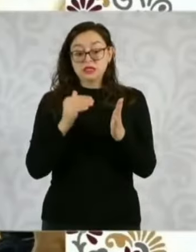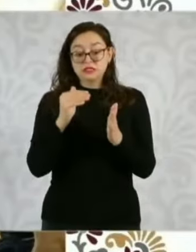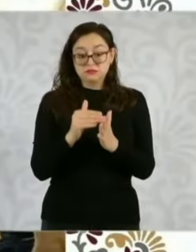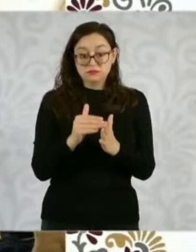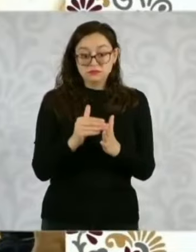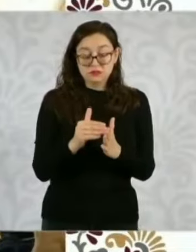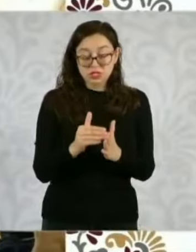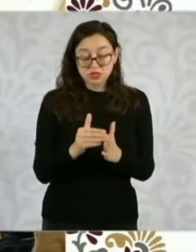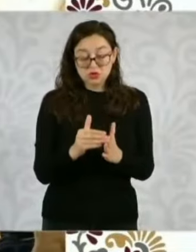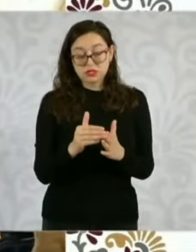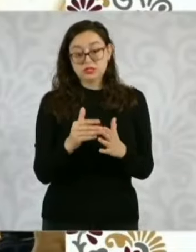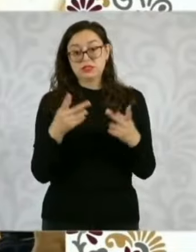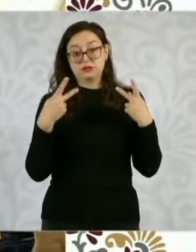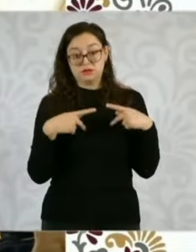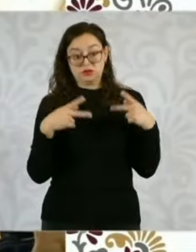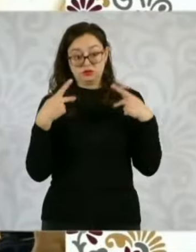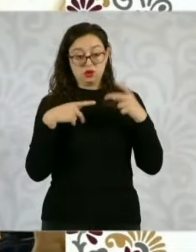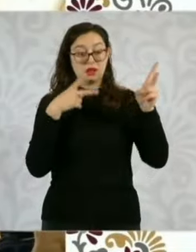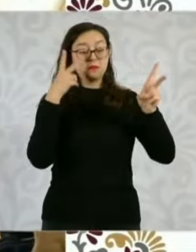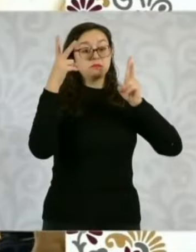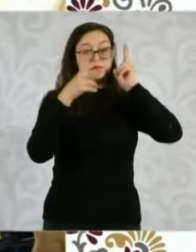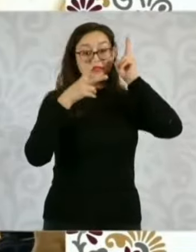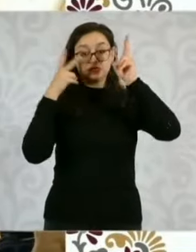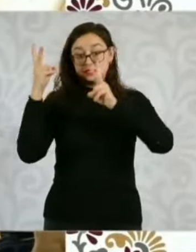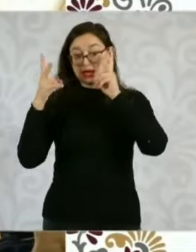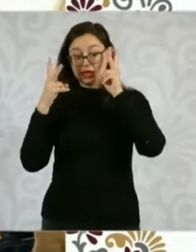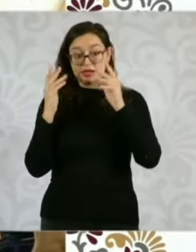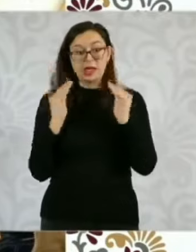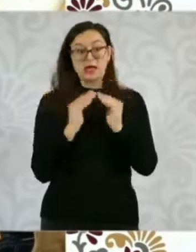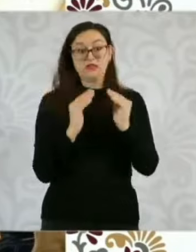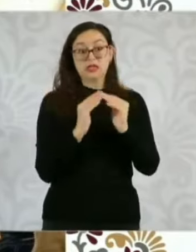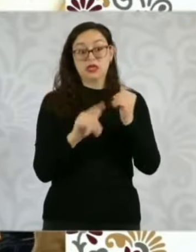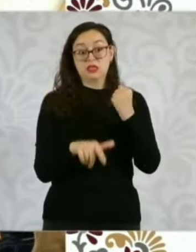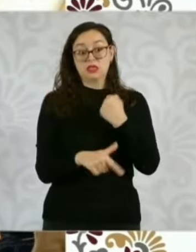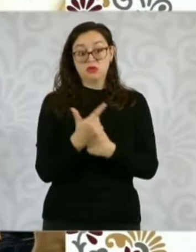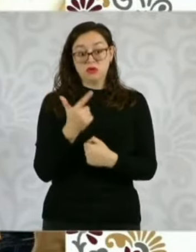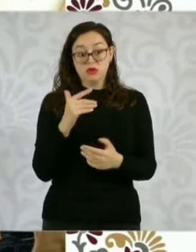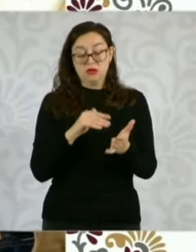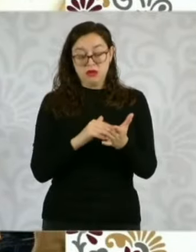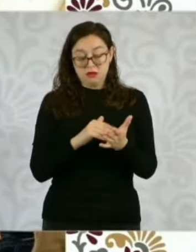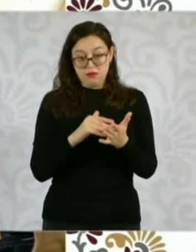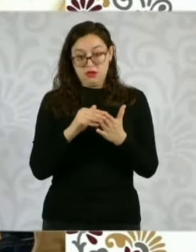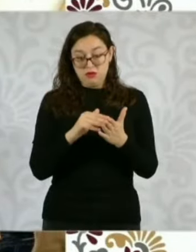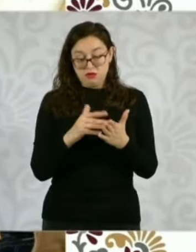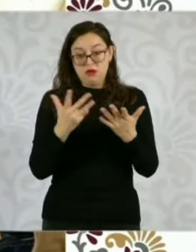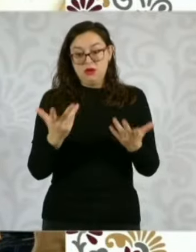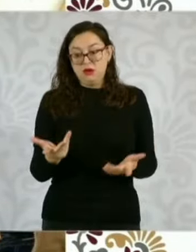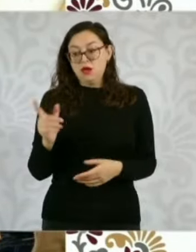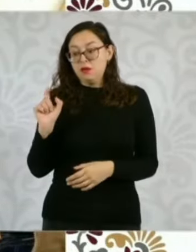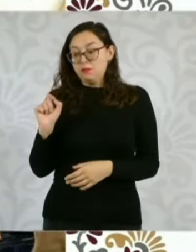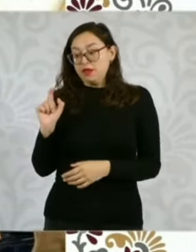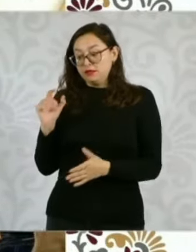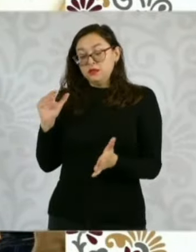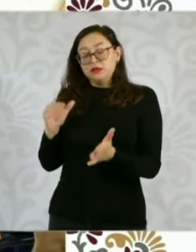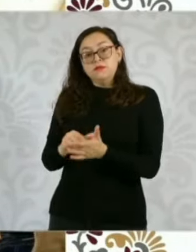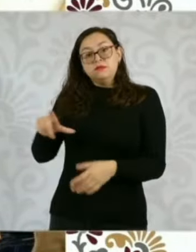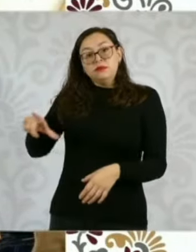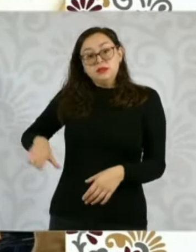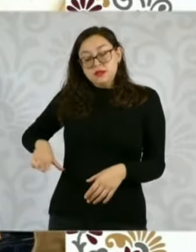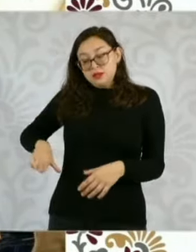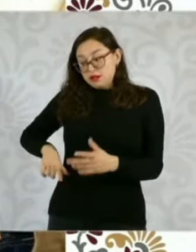de viviendas. Lo vamos a hacer a través de la brigada de 20,000 servidores de la Nación,